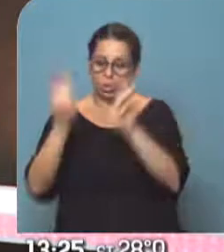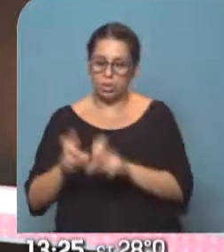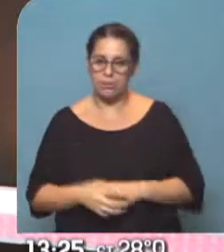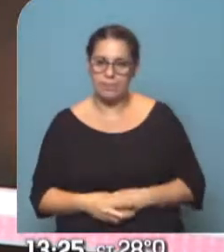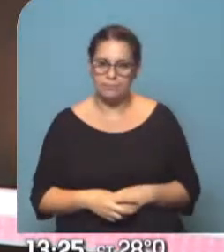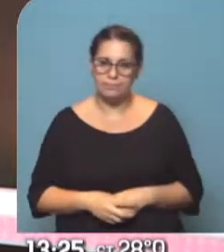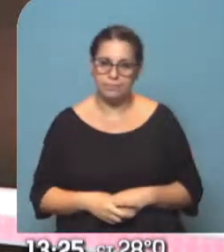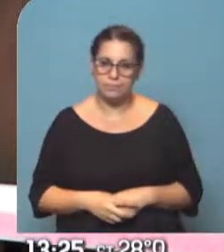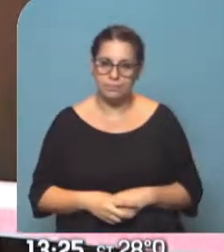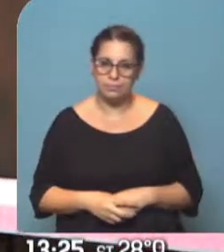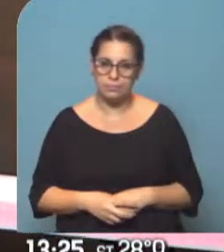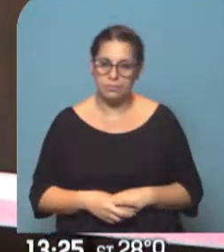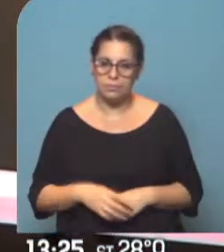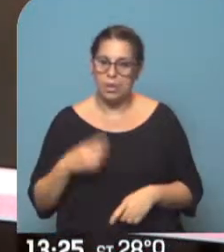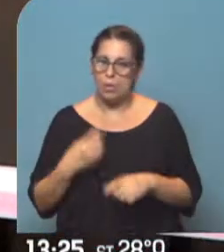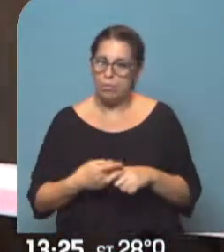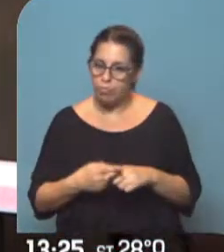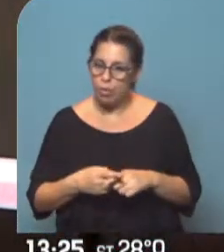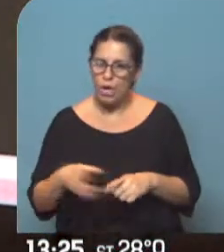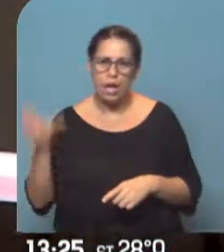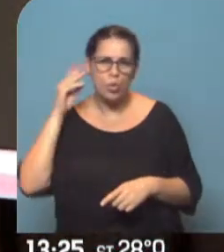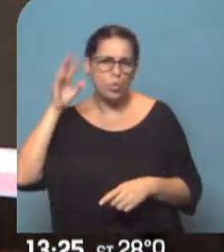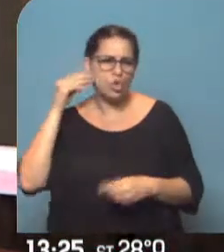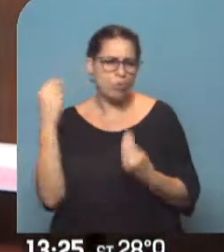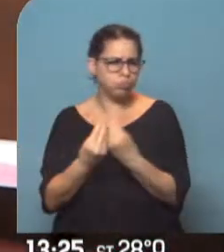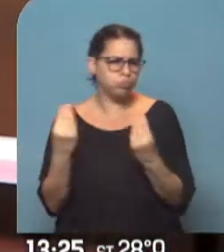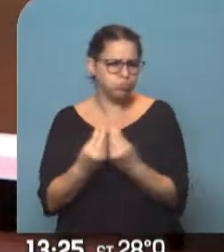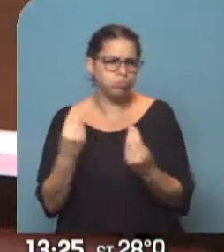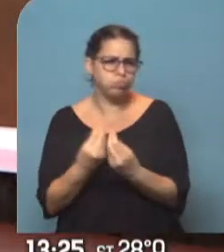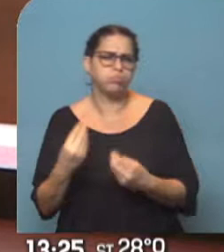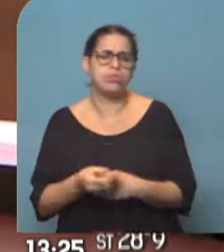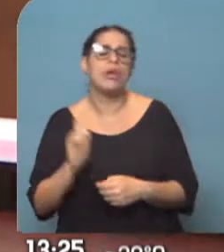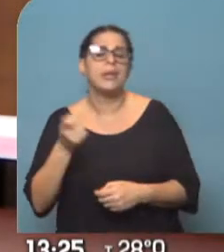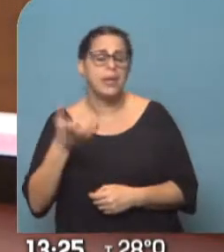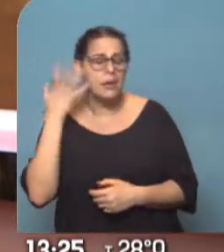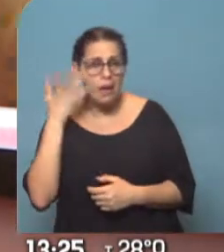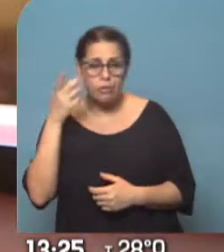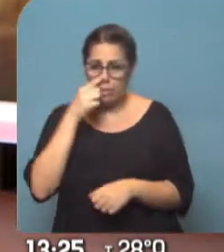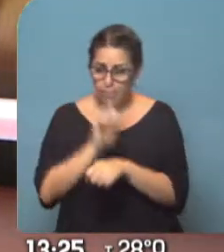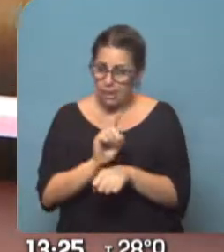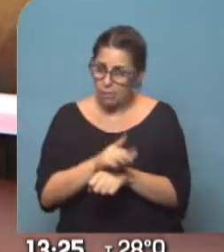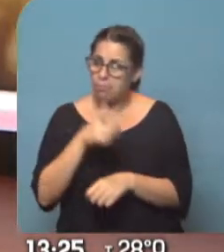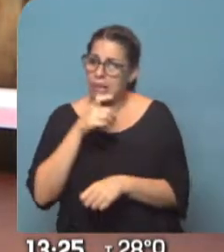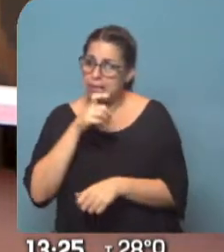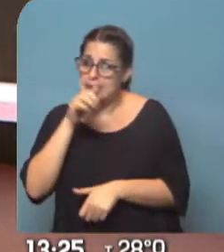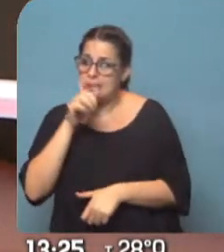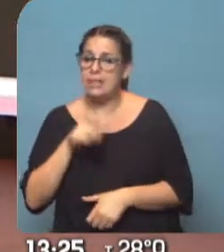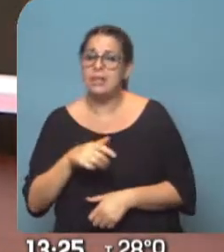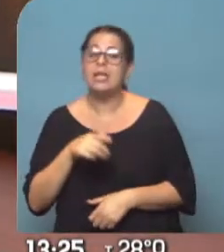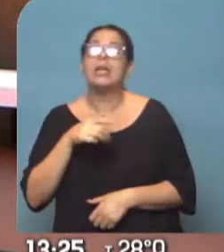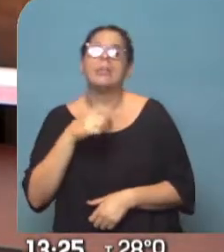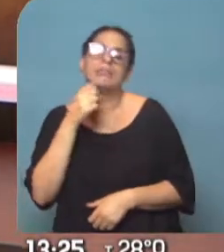y por la gran capacidad auditiva que tienen nuestras mascotas padecen que nosotros celebremos